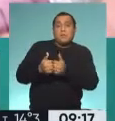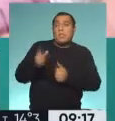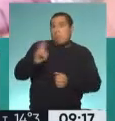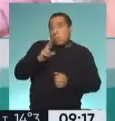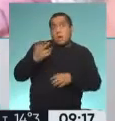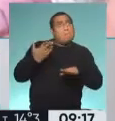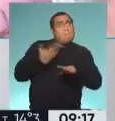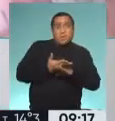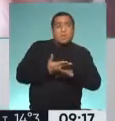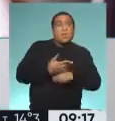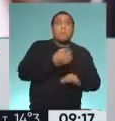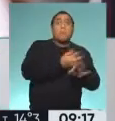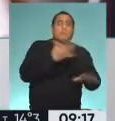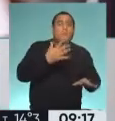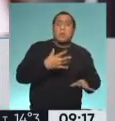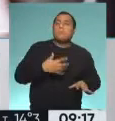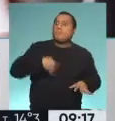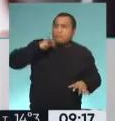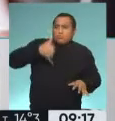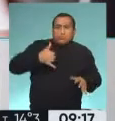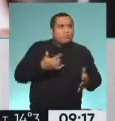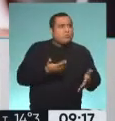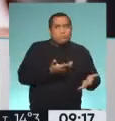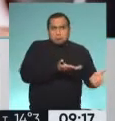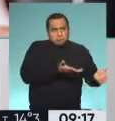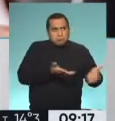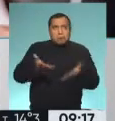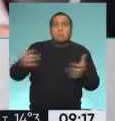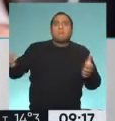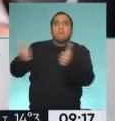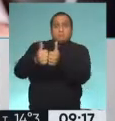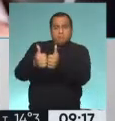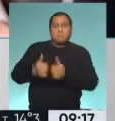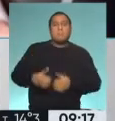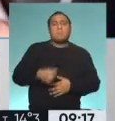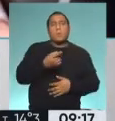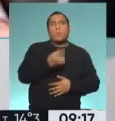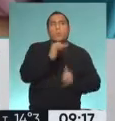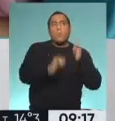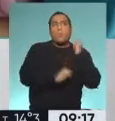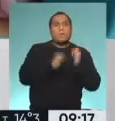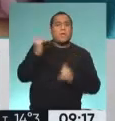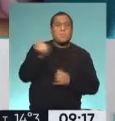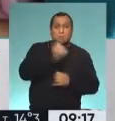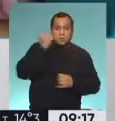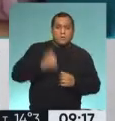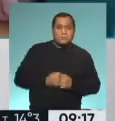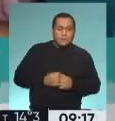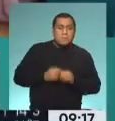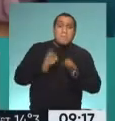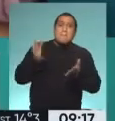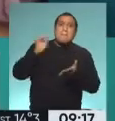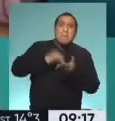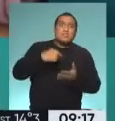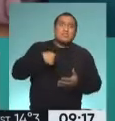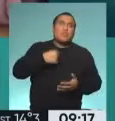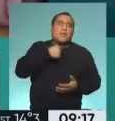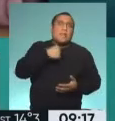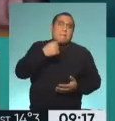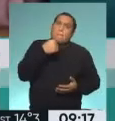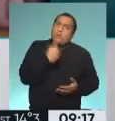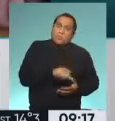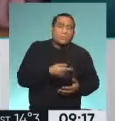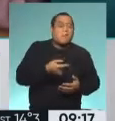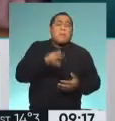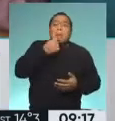solicitarlo y los profesionales tenemos que poder asegurarnos y garantizar que eso suceda. Muy importante lo que decís, muy importante. Y no quiero dejar de preguntarte, cuando